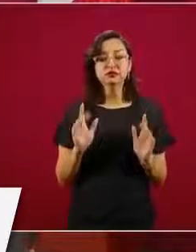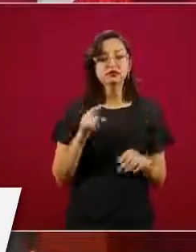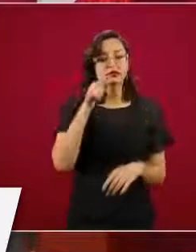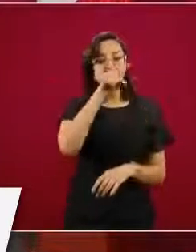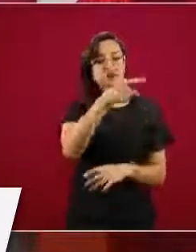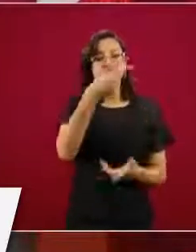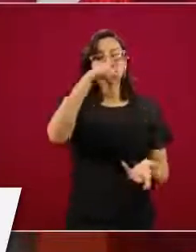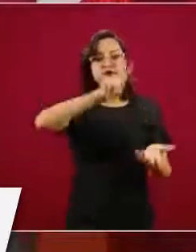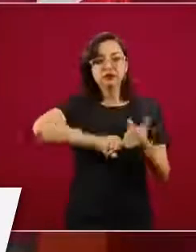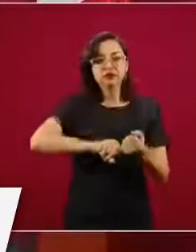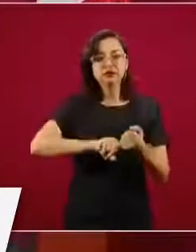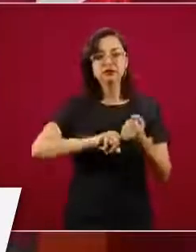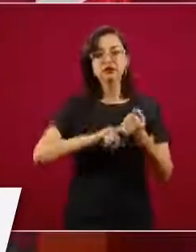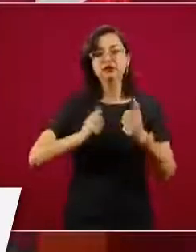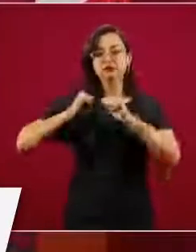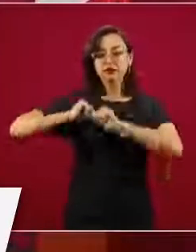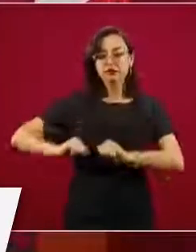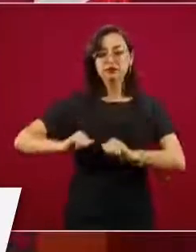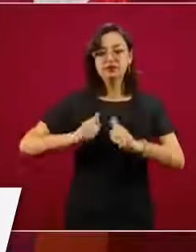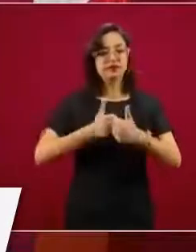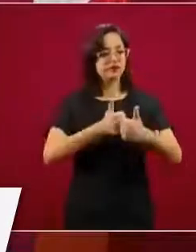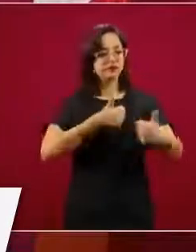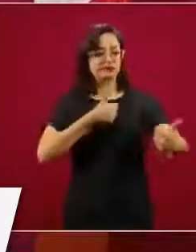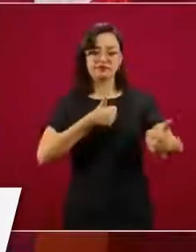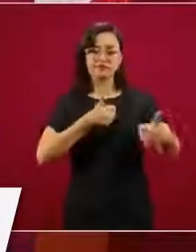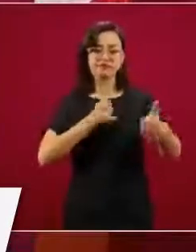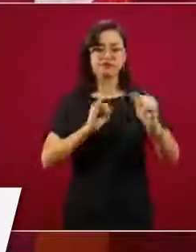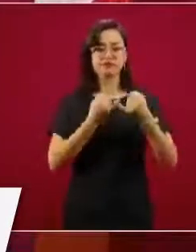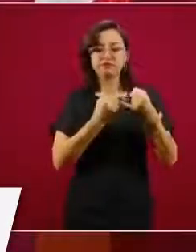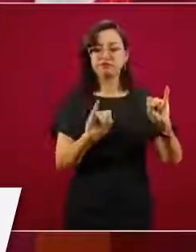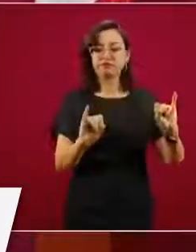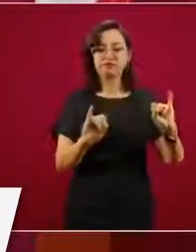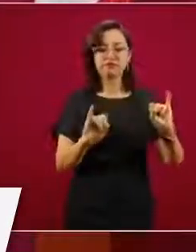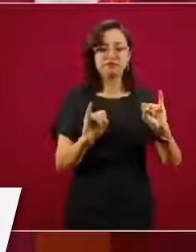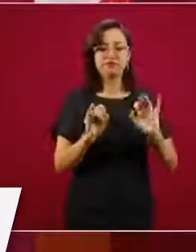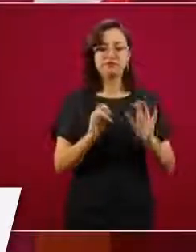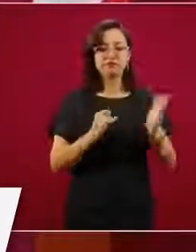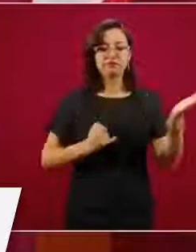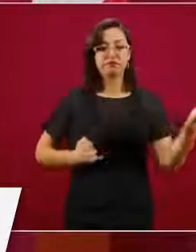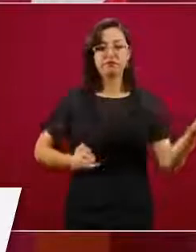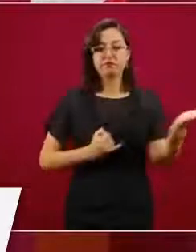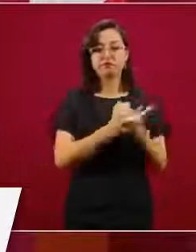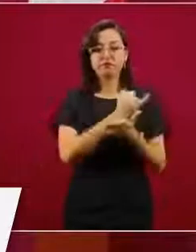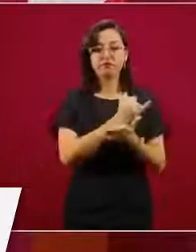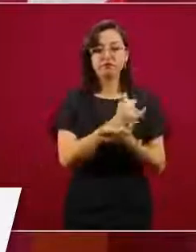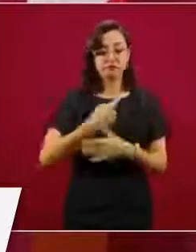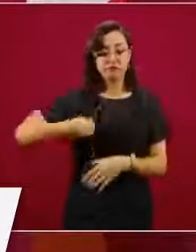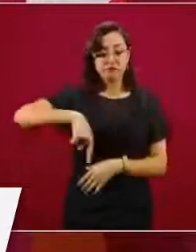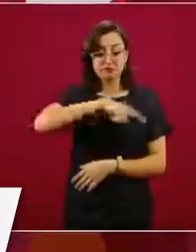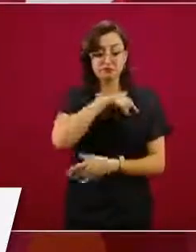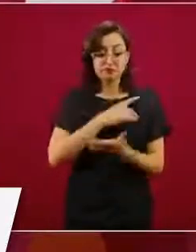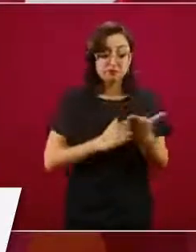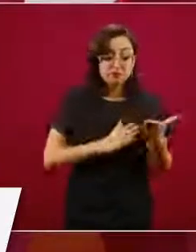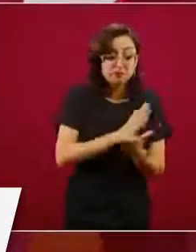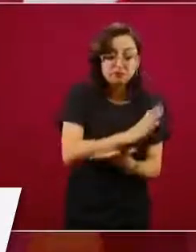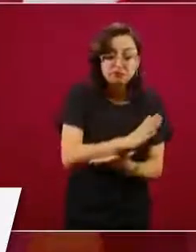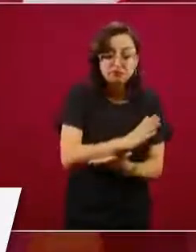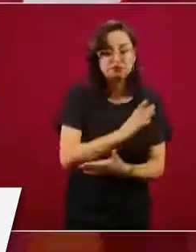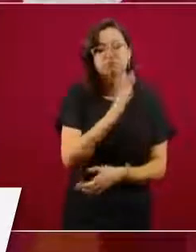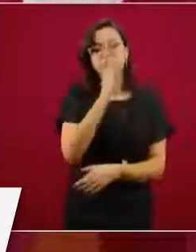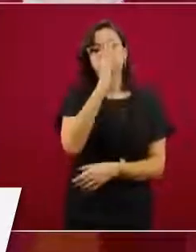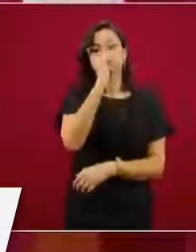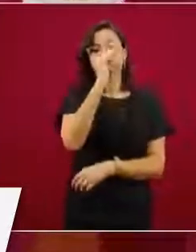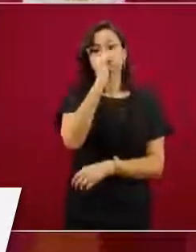autónomo, es un poder, nosotros no tenemos por qué meternos, no hay injerencia